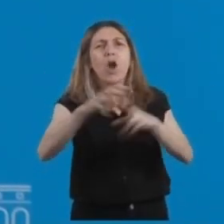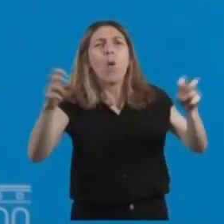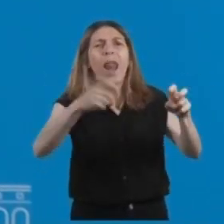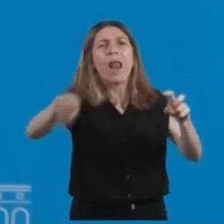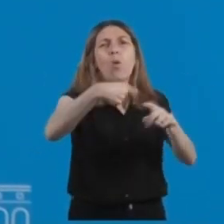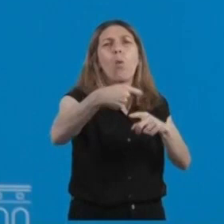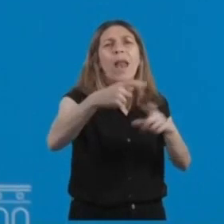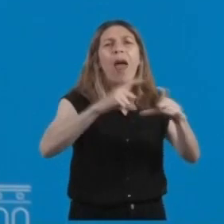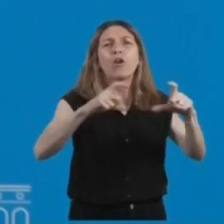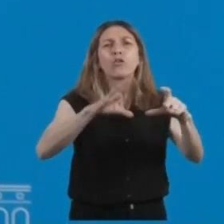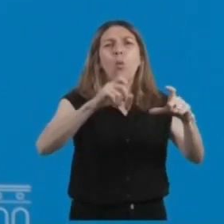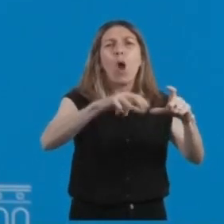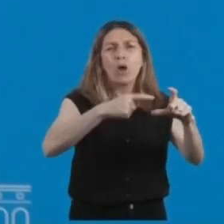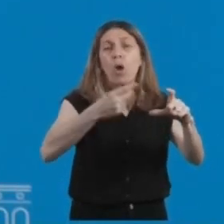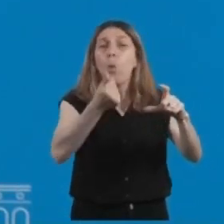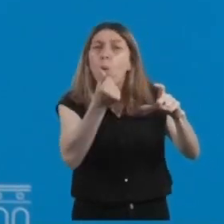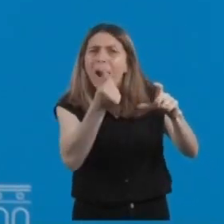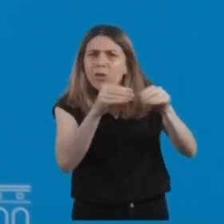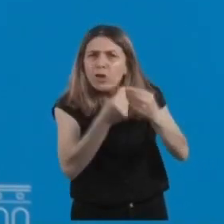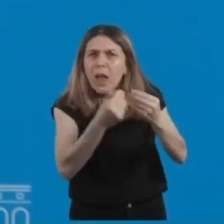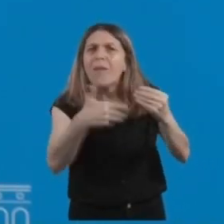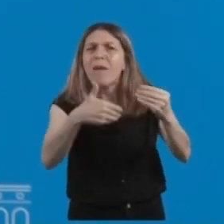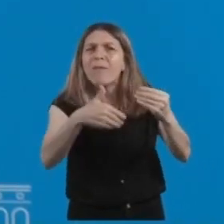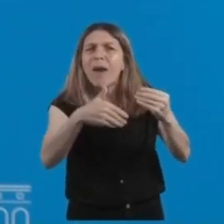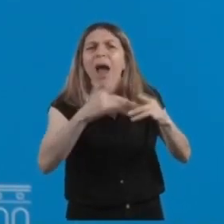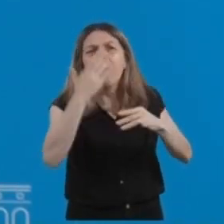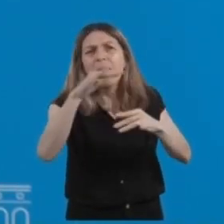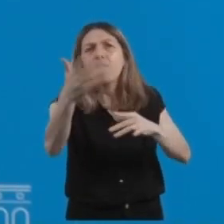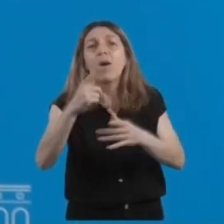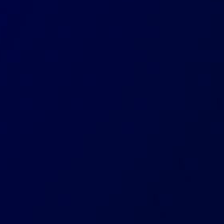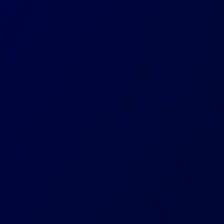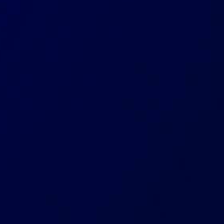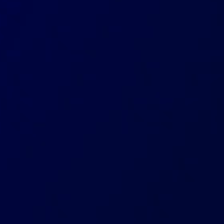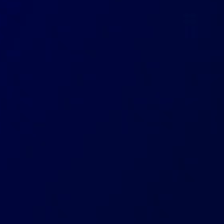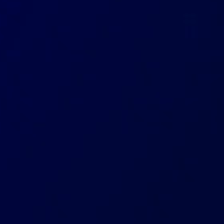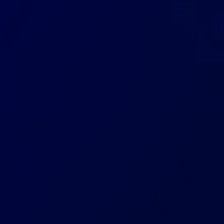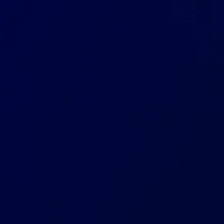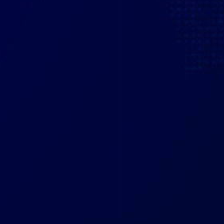y de qué monto lo sabremos en el momento en el que el ministro termine de definirlo, digamos.